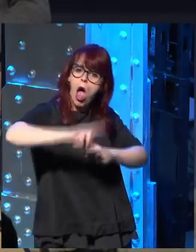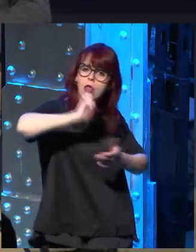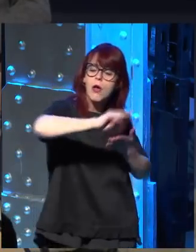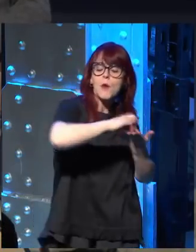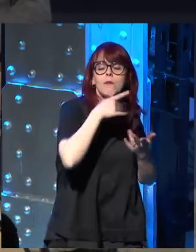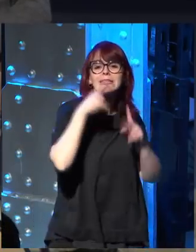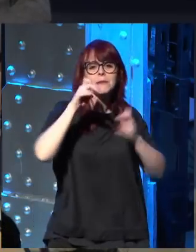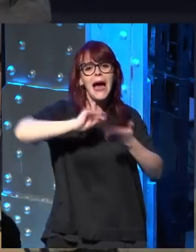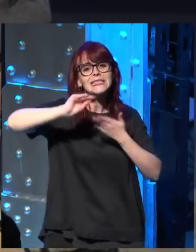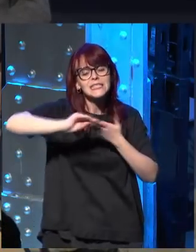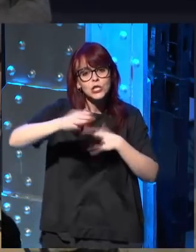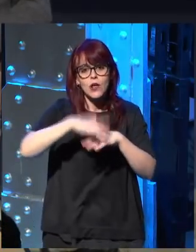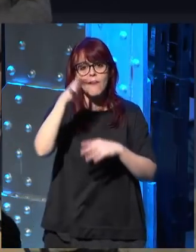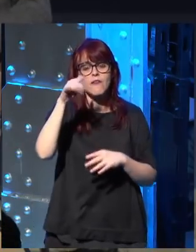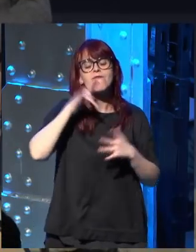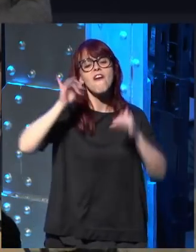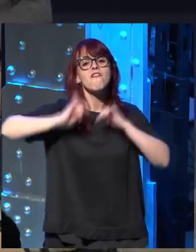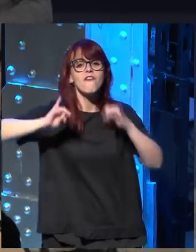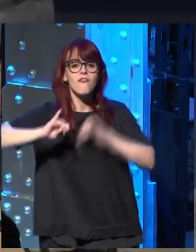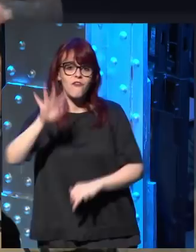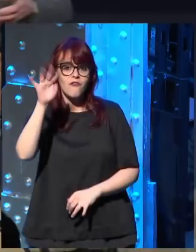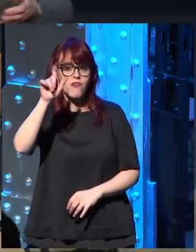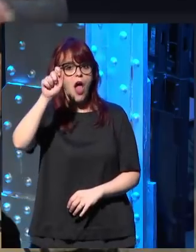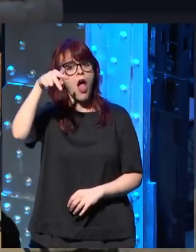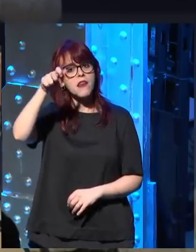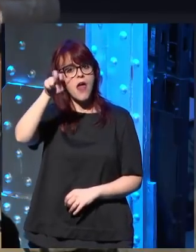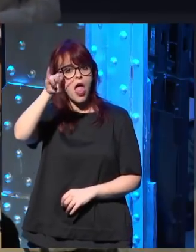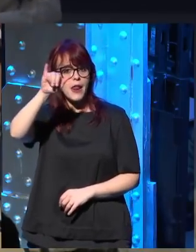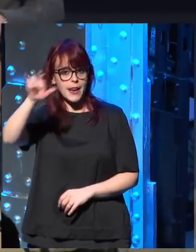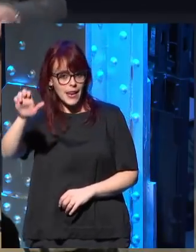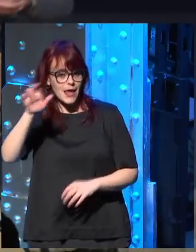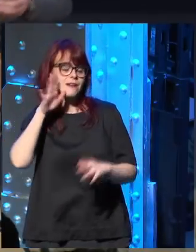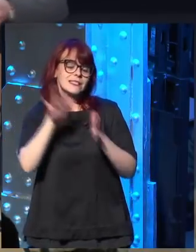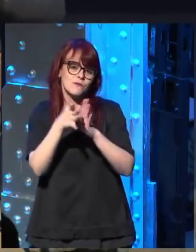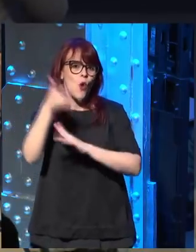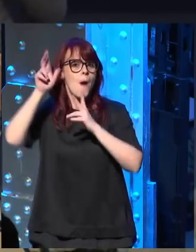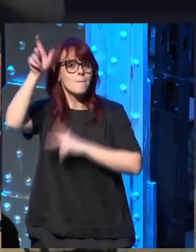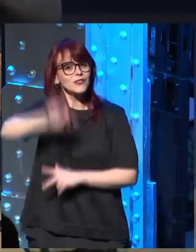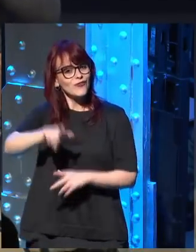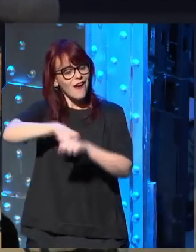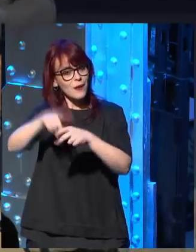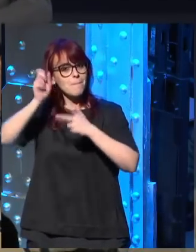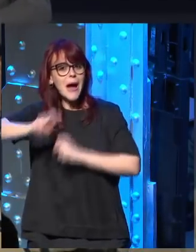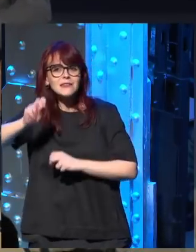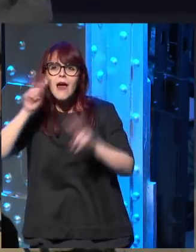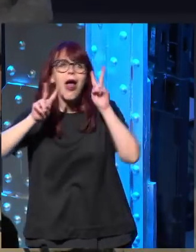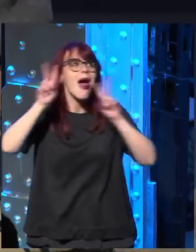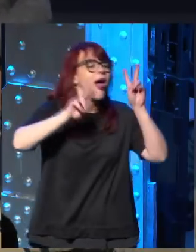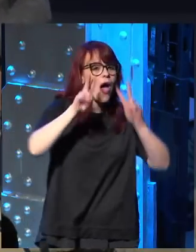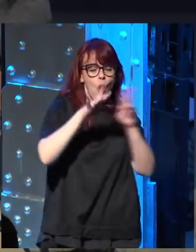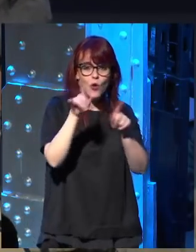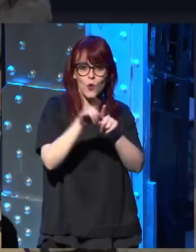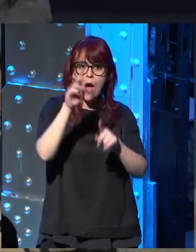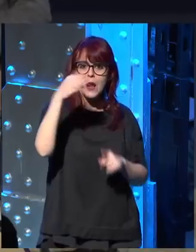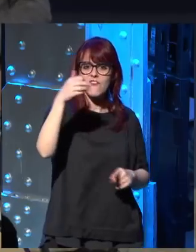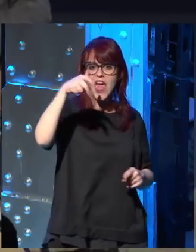habla de escritores y de Flaners y de Benjamin y todo esto, muchas veces se tiende a lo abstracto, ¿no? A decir, pues esto es la ciudad. Pero esta